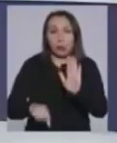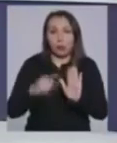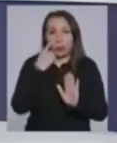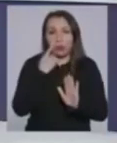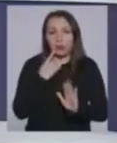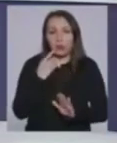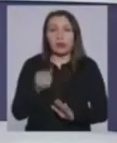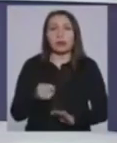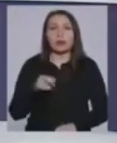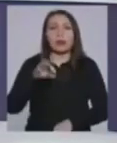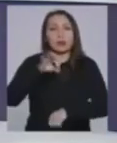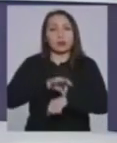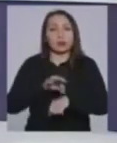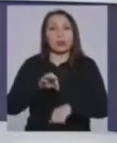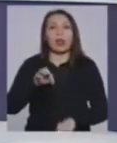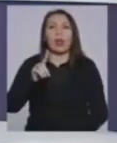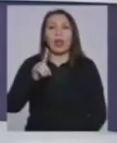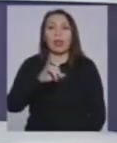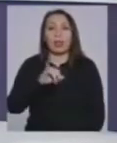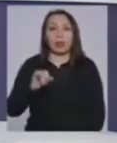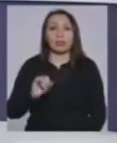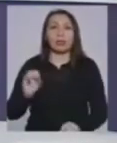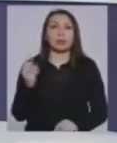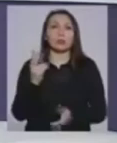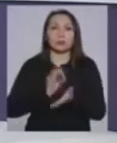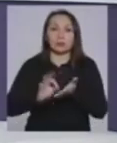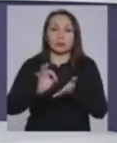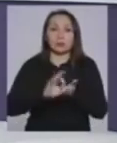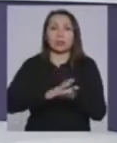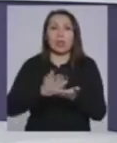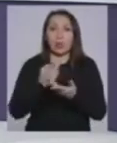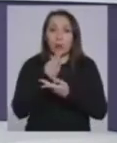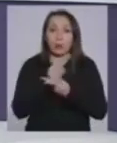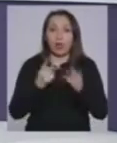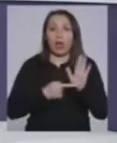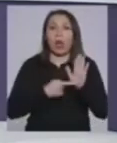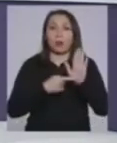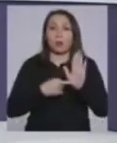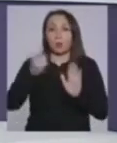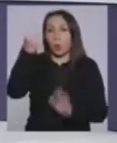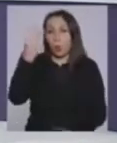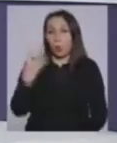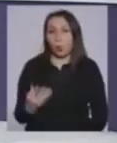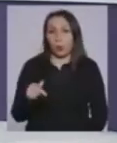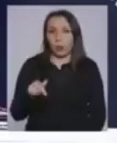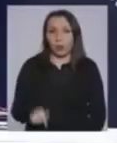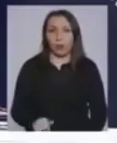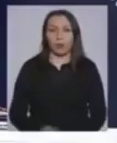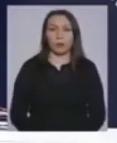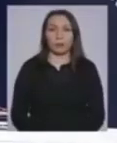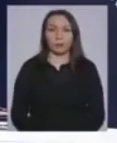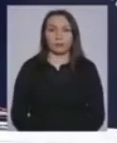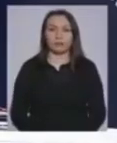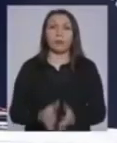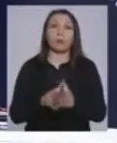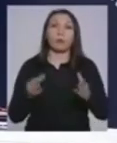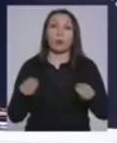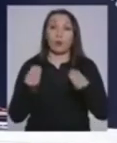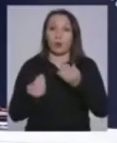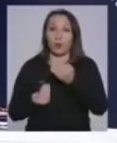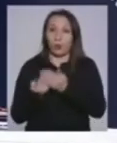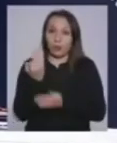Doctora Paula Daza, subsecretaria de Salud Pública, mostrará los datos del día. Muy buenos